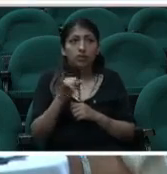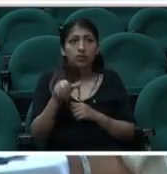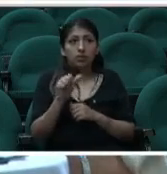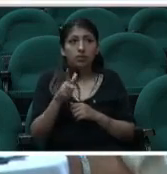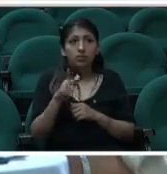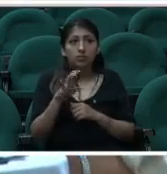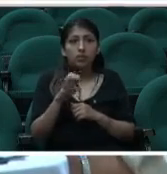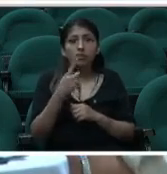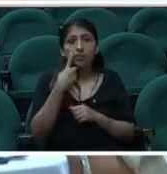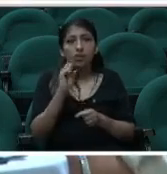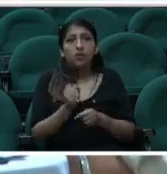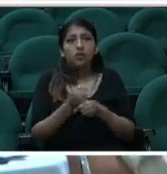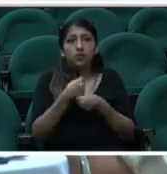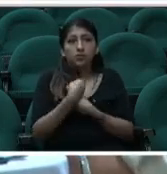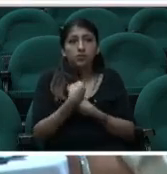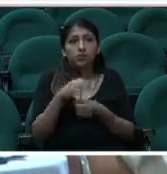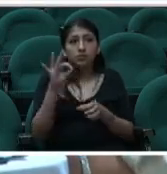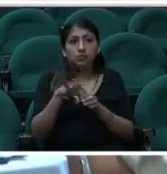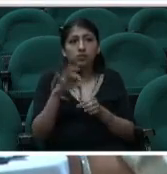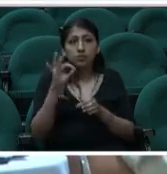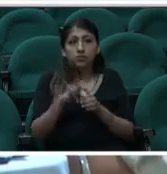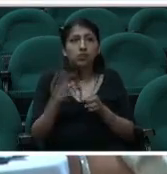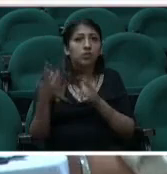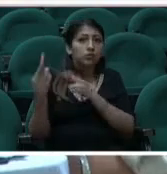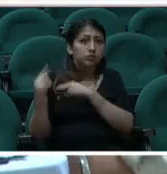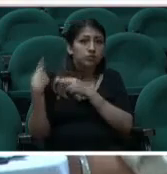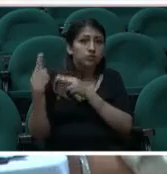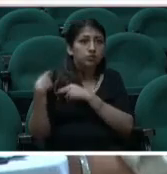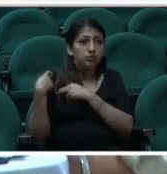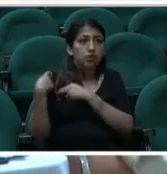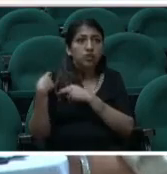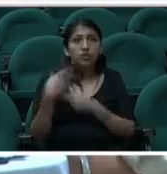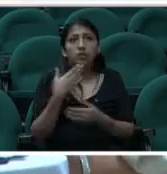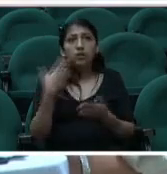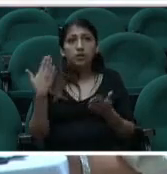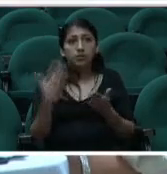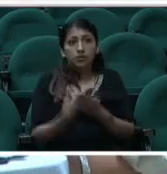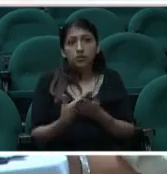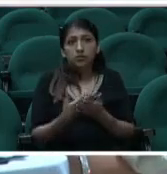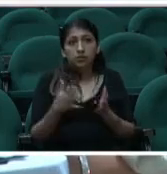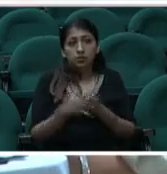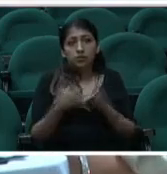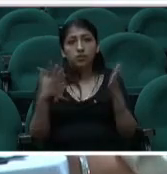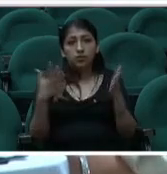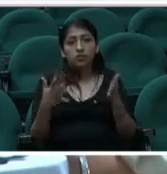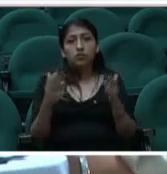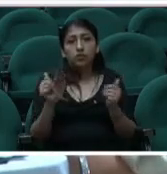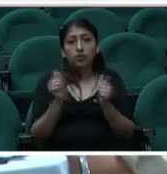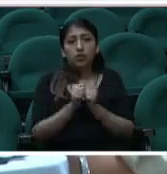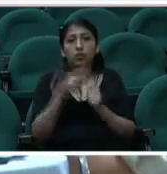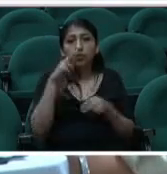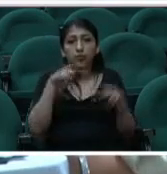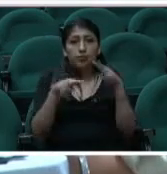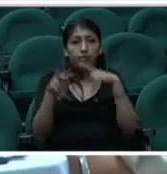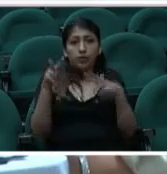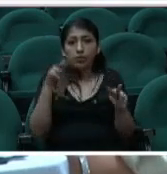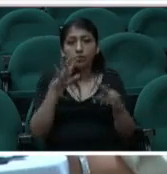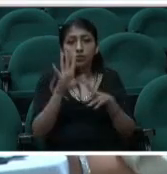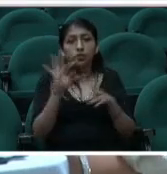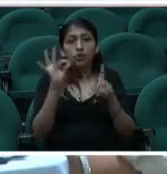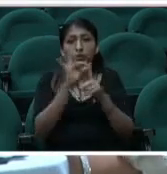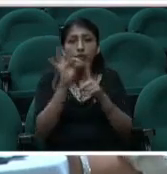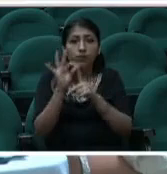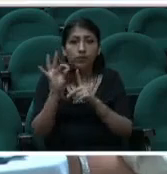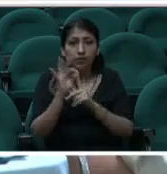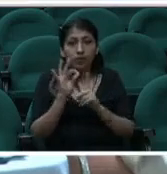o para realizar el sorteo respectivo agradecer infinitamente a quienes nos están observando a través de las